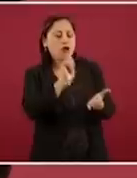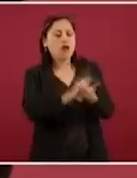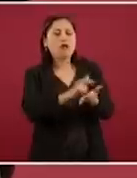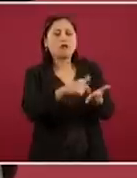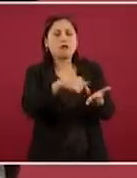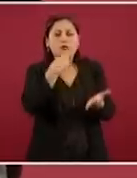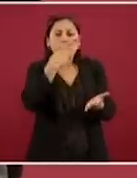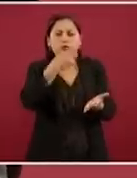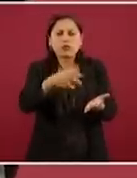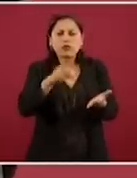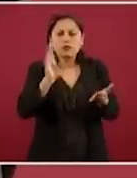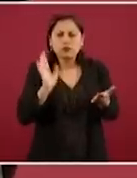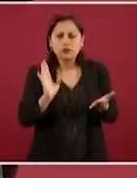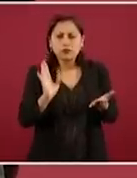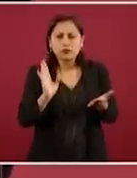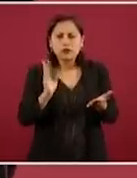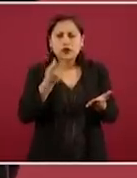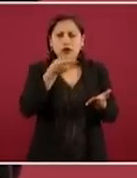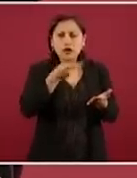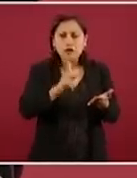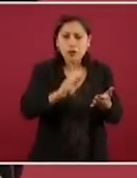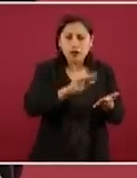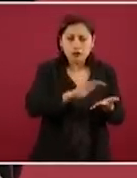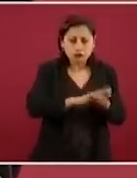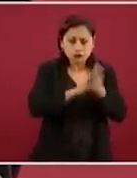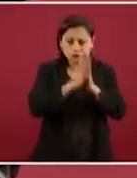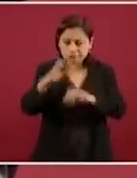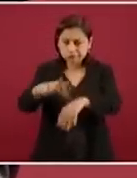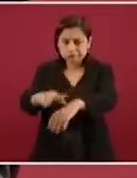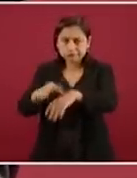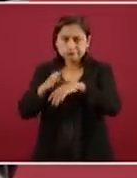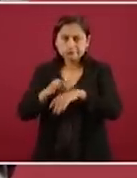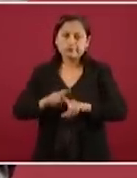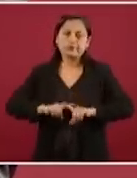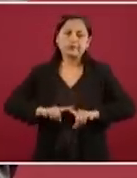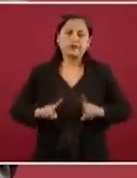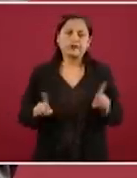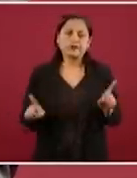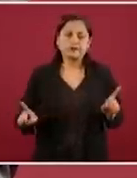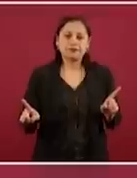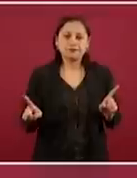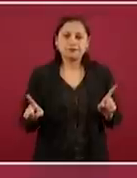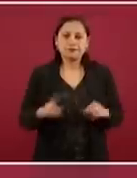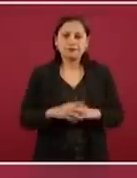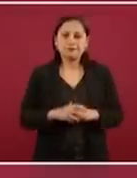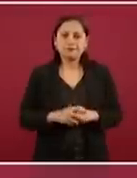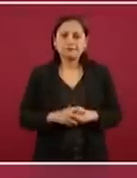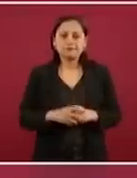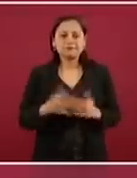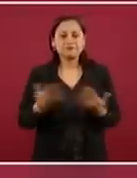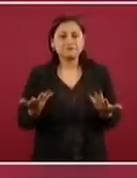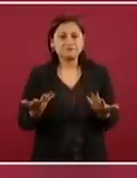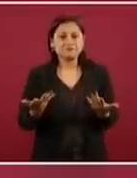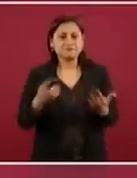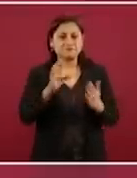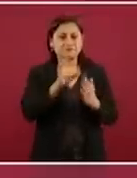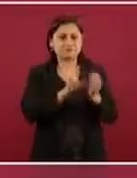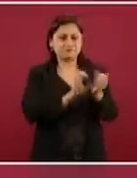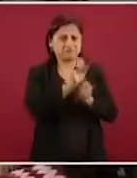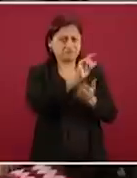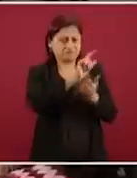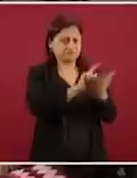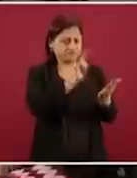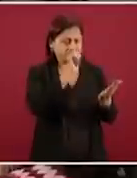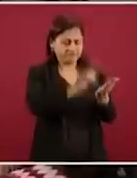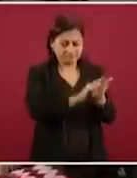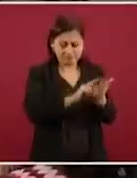lo que sucede en la práctica. No hay correspondencia entre